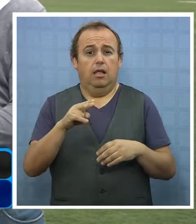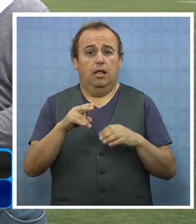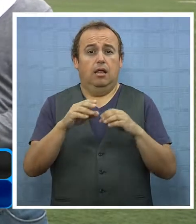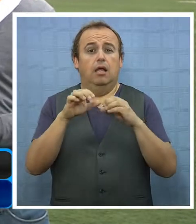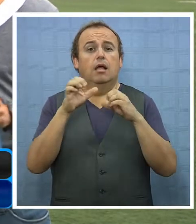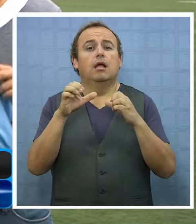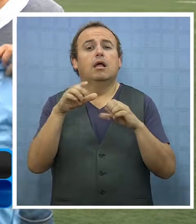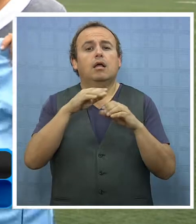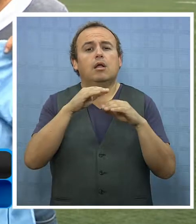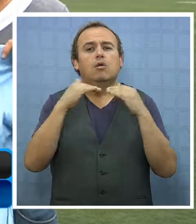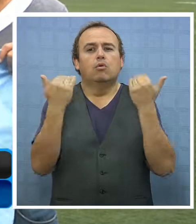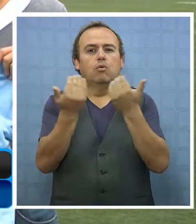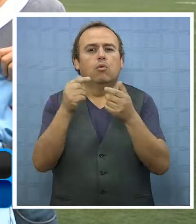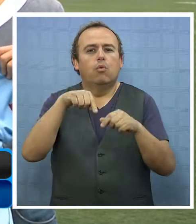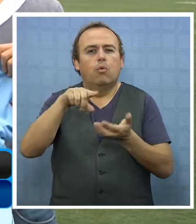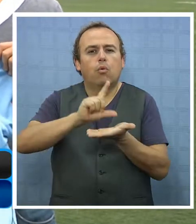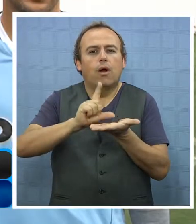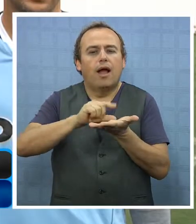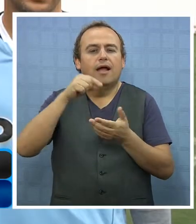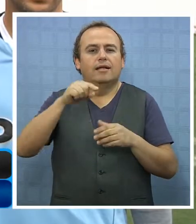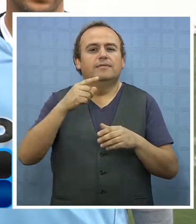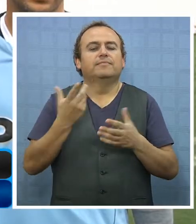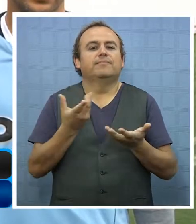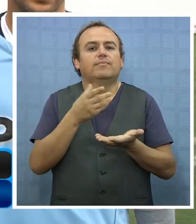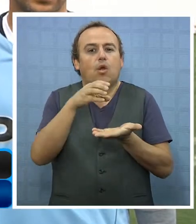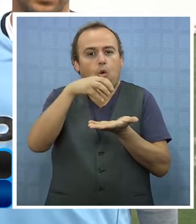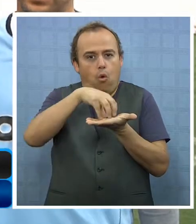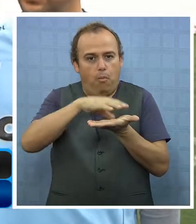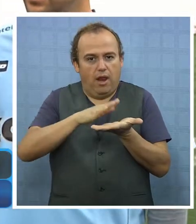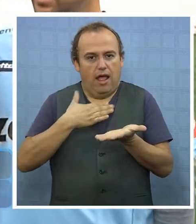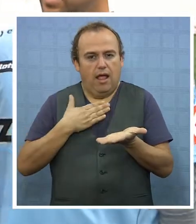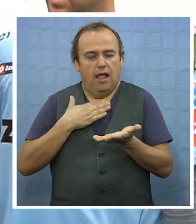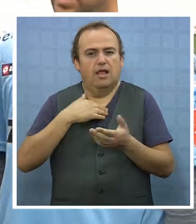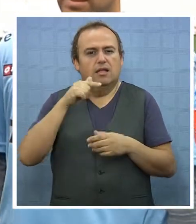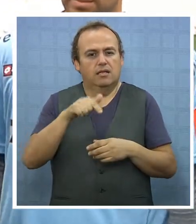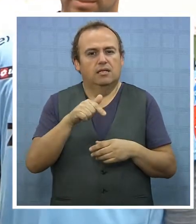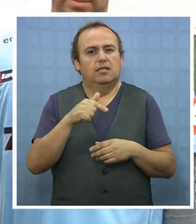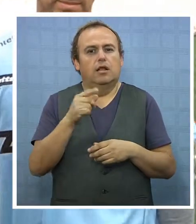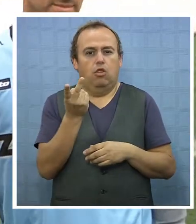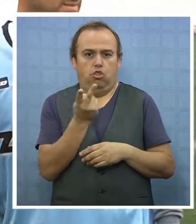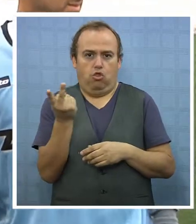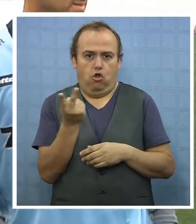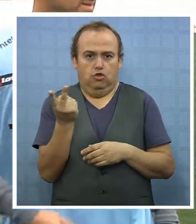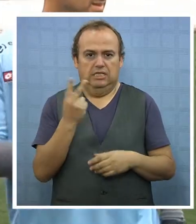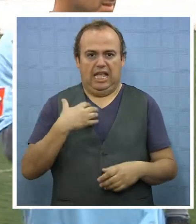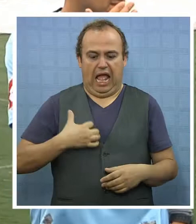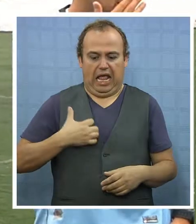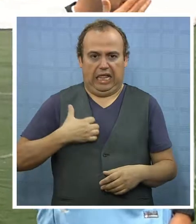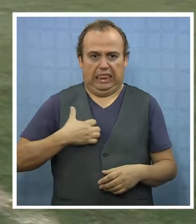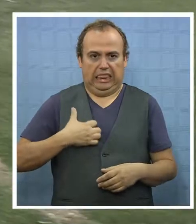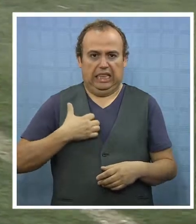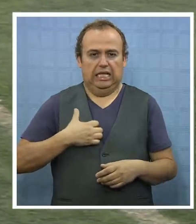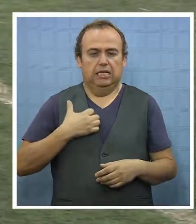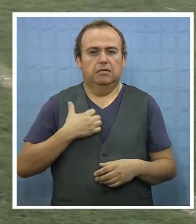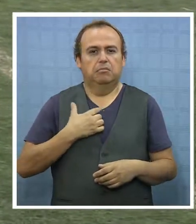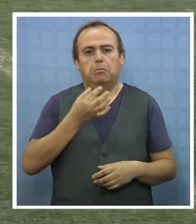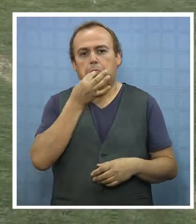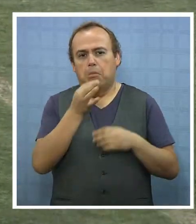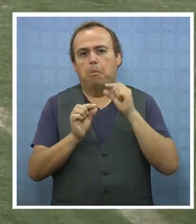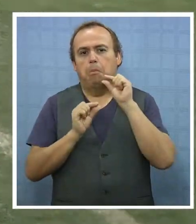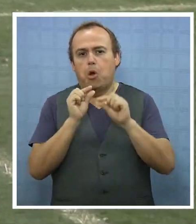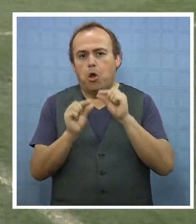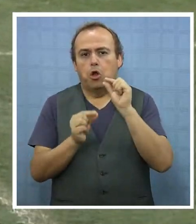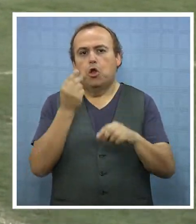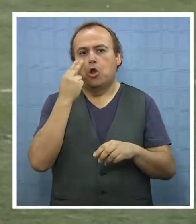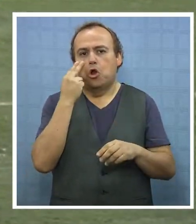Deportivo Parque Comunal. Federico León y Sebastián Hereros, ambos argentinos, señalaron que poco a poco empiezan a